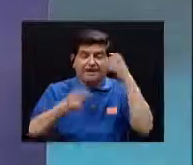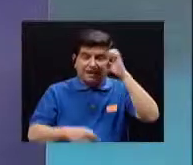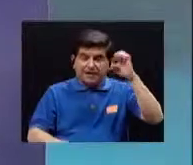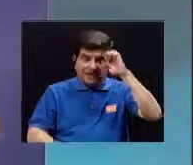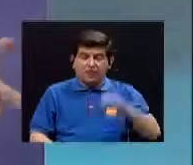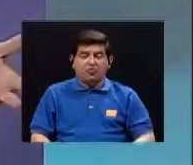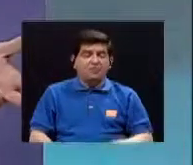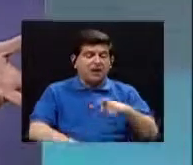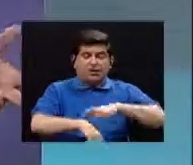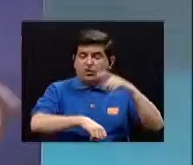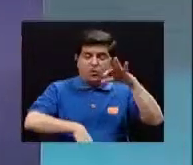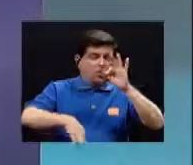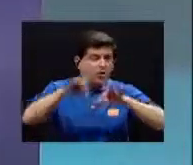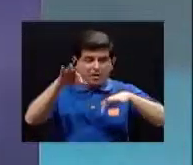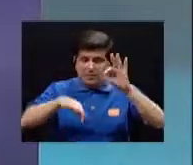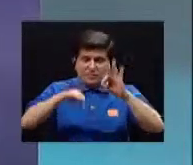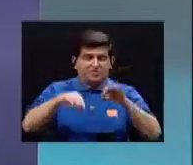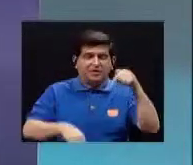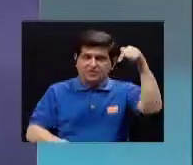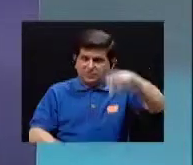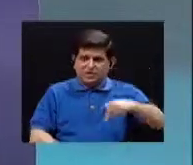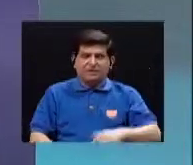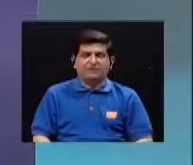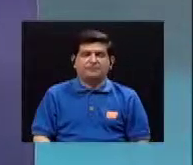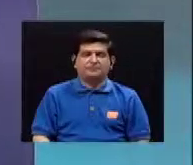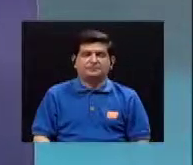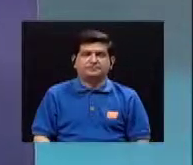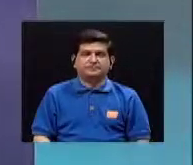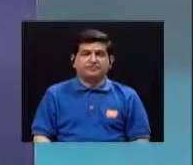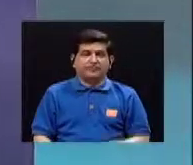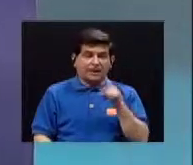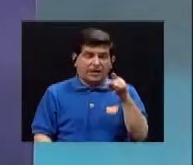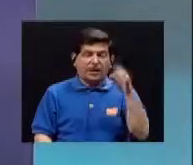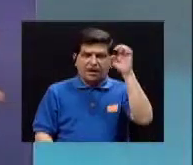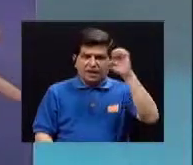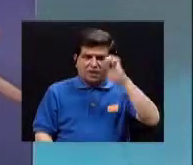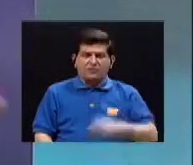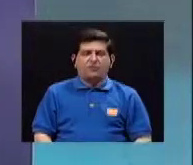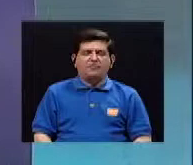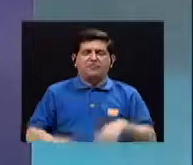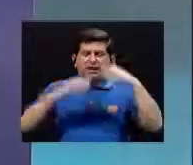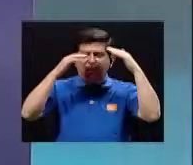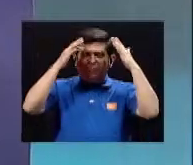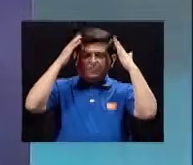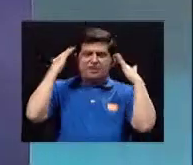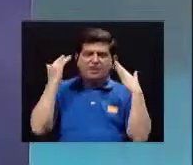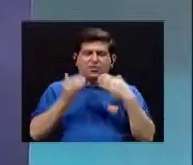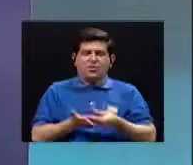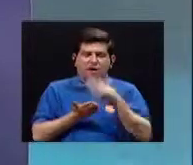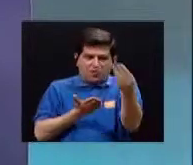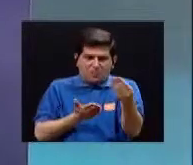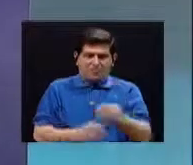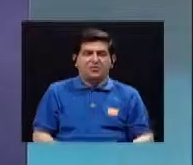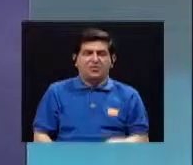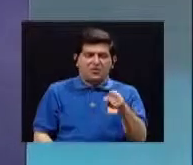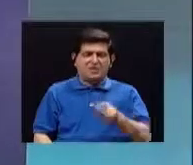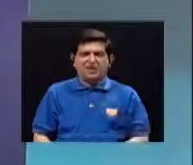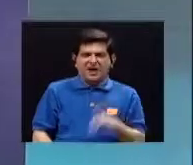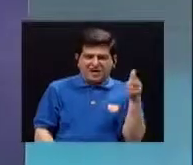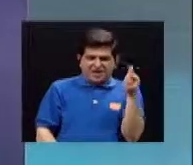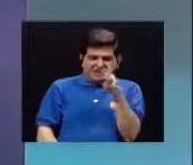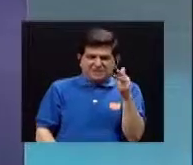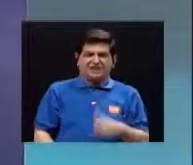que ir es a europa el universal en la época al casting entonces él él fue en europa y se compró una peluca y se grabó